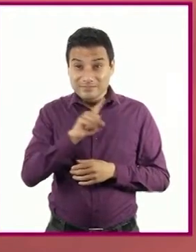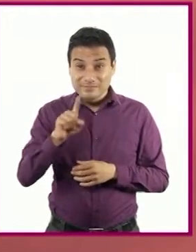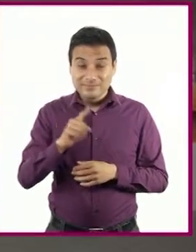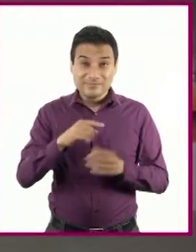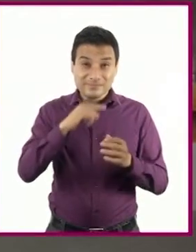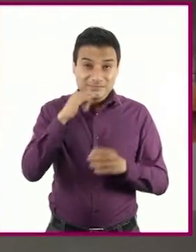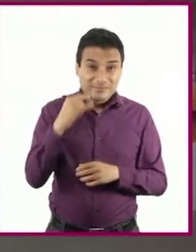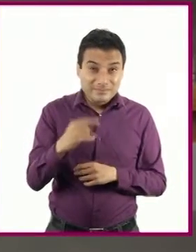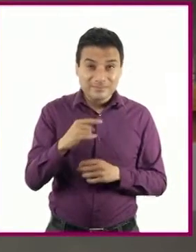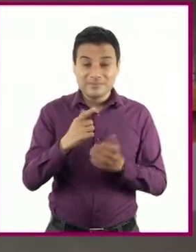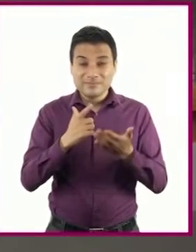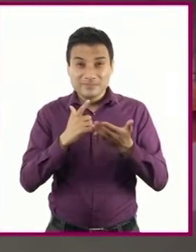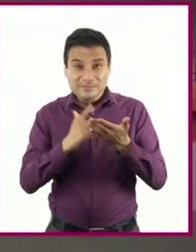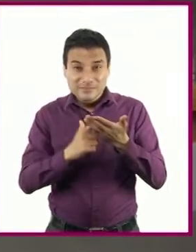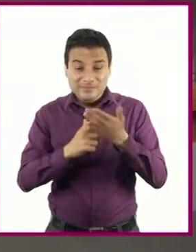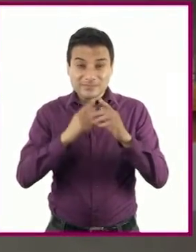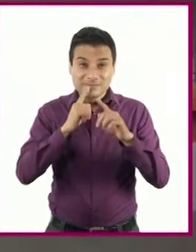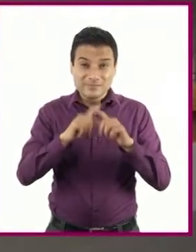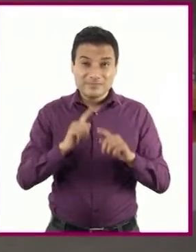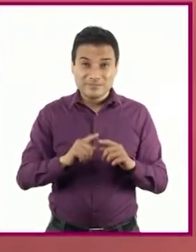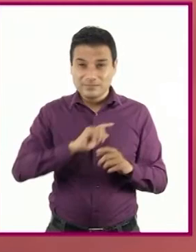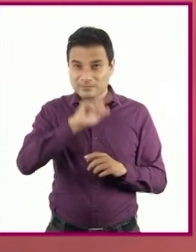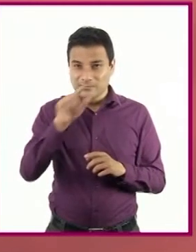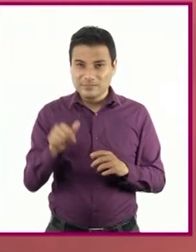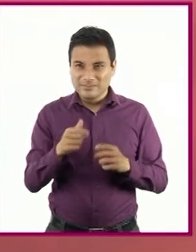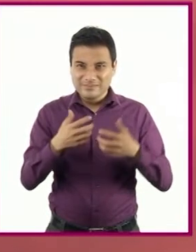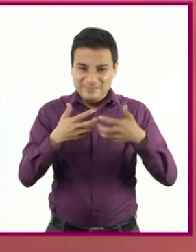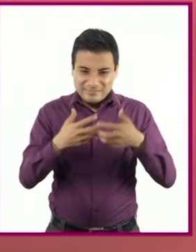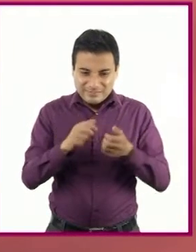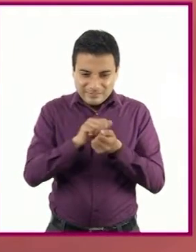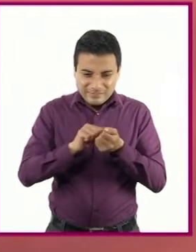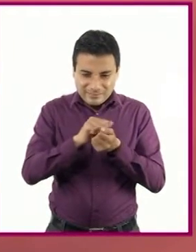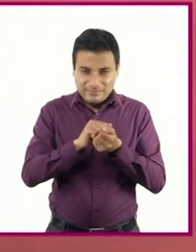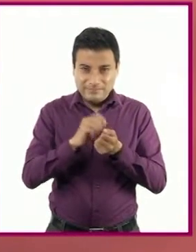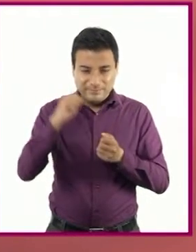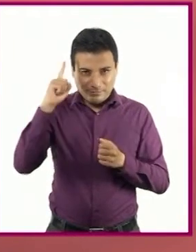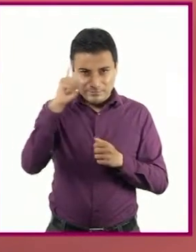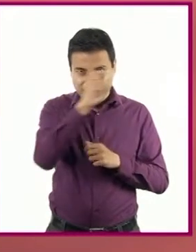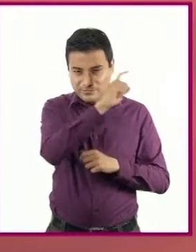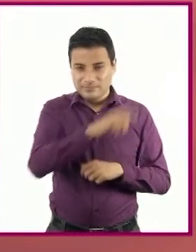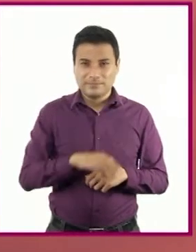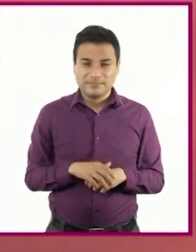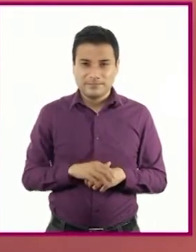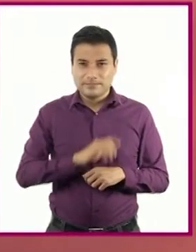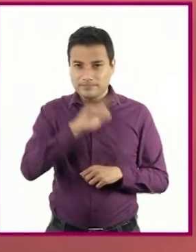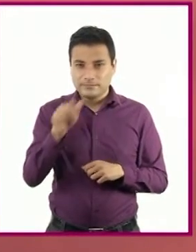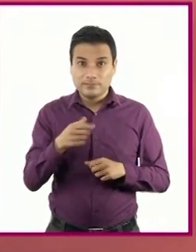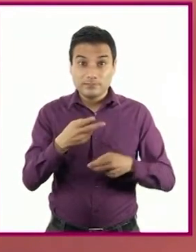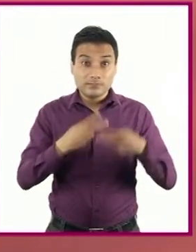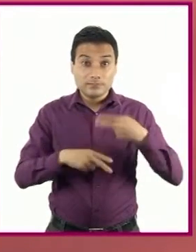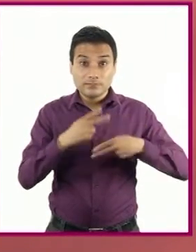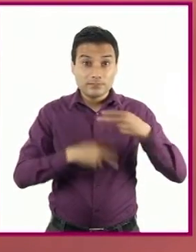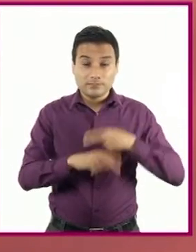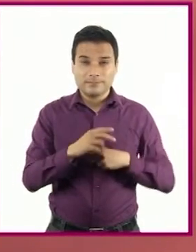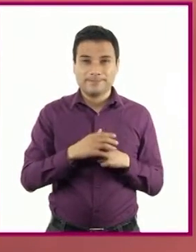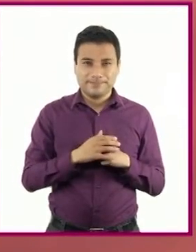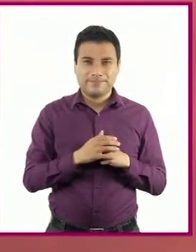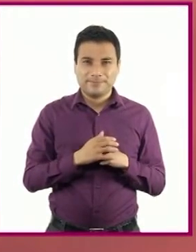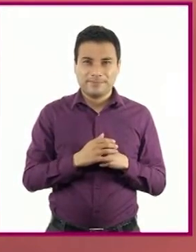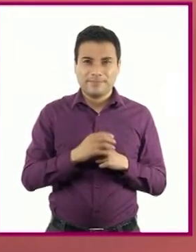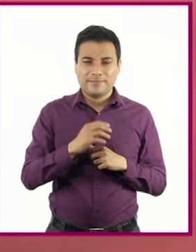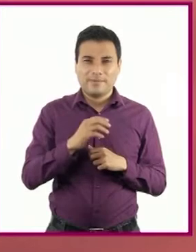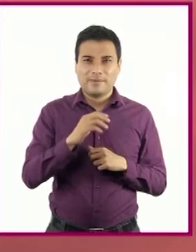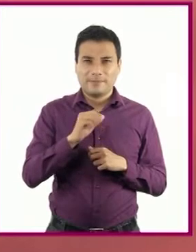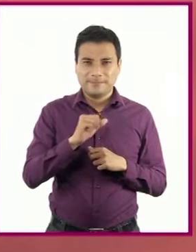grasosos que resultan difíciles de digerir, el aparato digestivo segrega mayores cantidades de ácido clorhídrico y